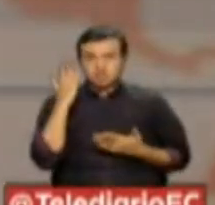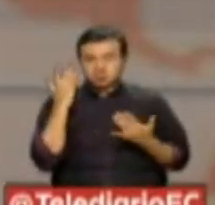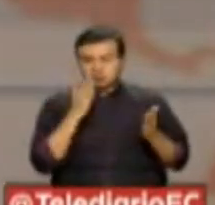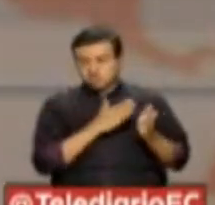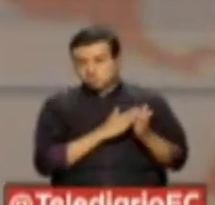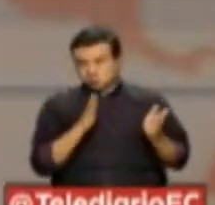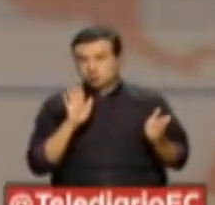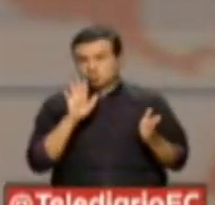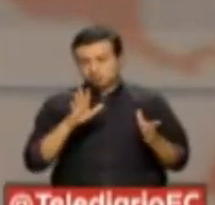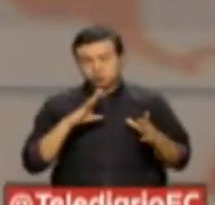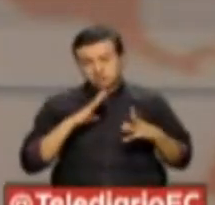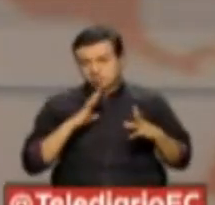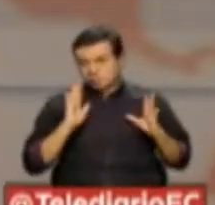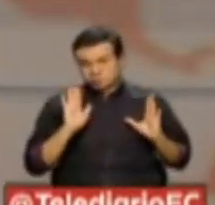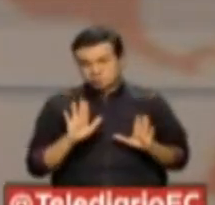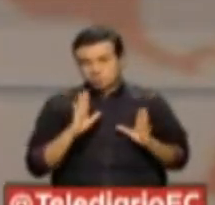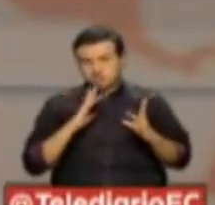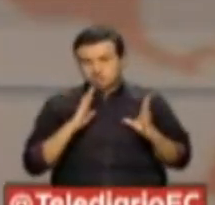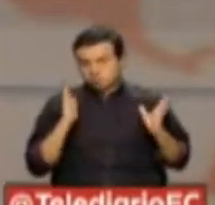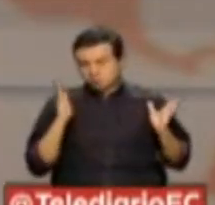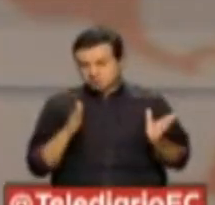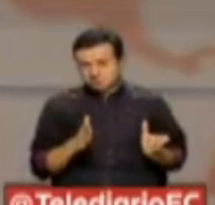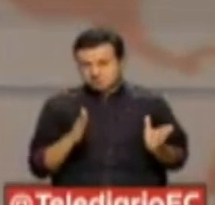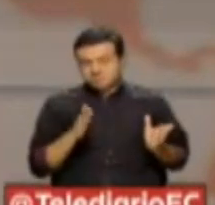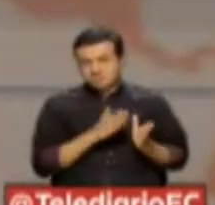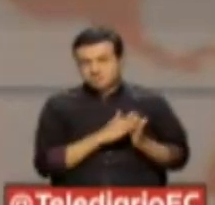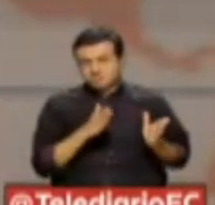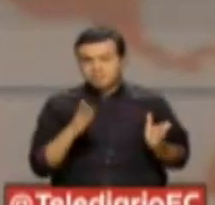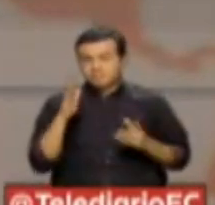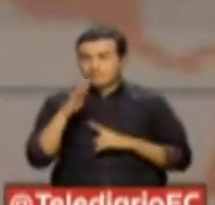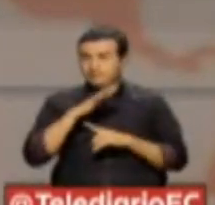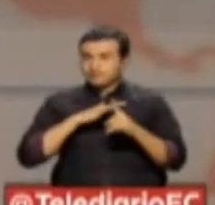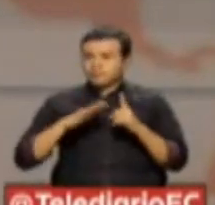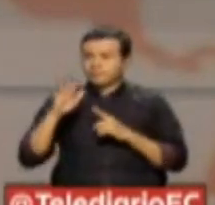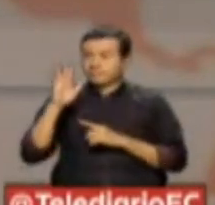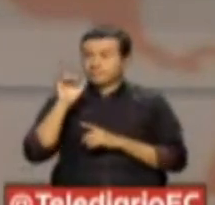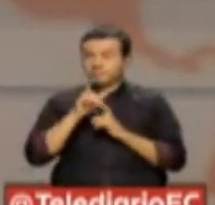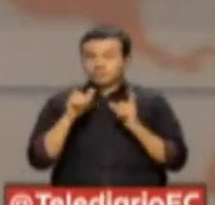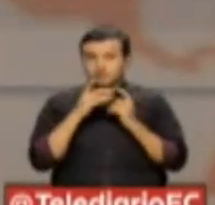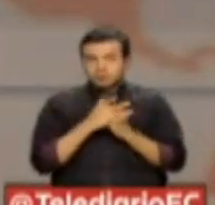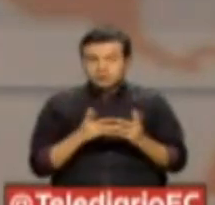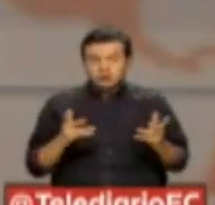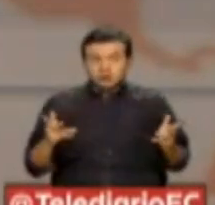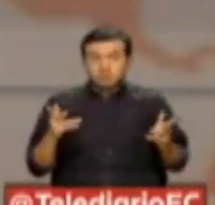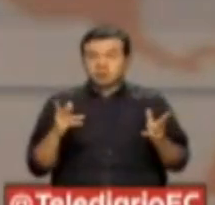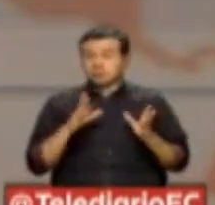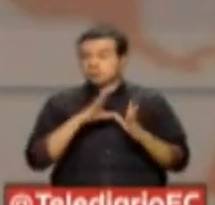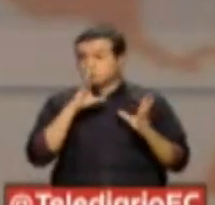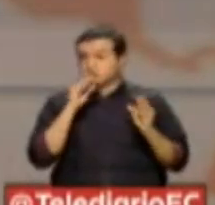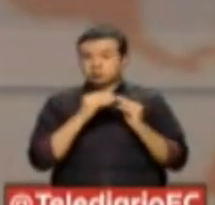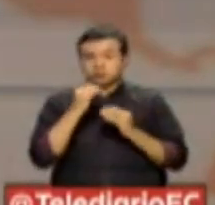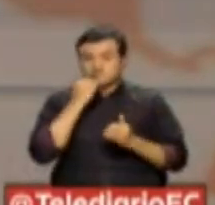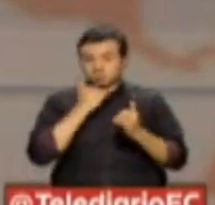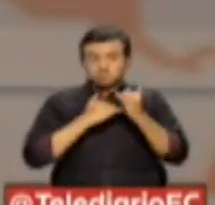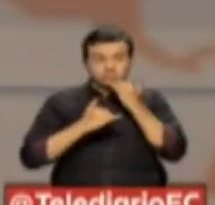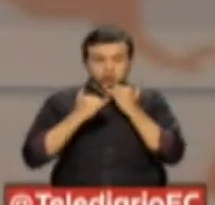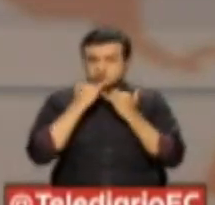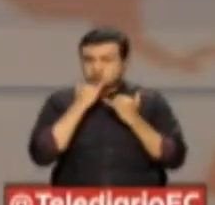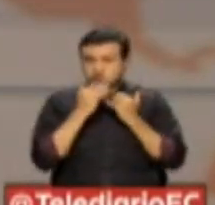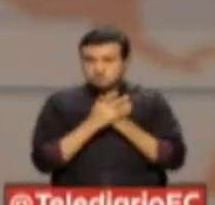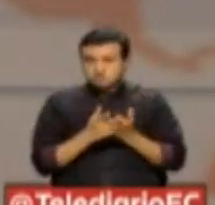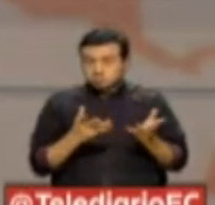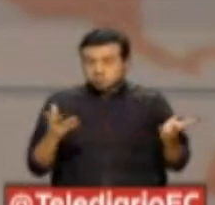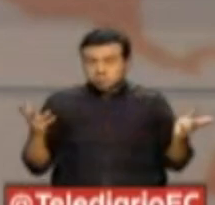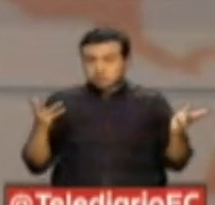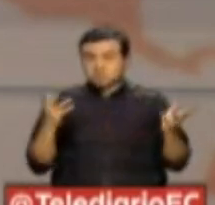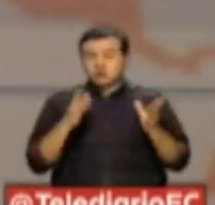de sus vacaciones y entonces frente a la situación que vive la ciudad frente a este conjunto de incumplimientos frente a